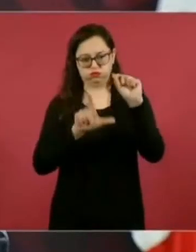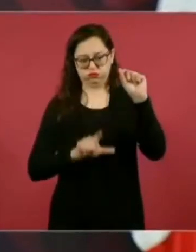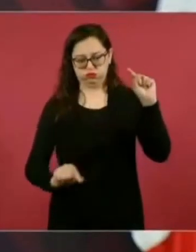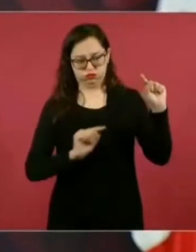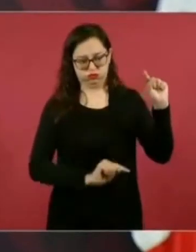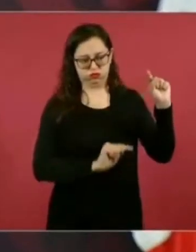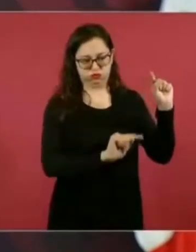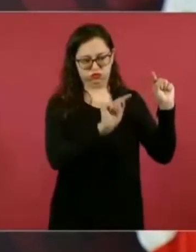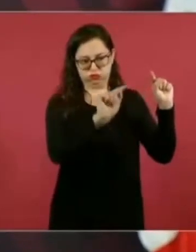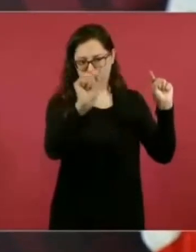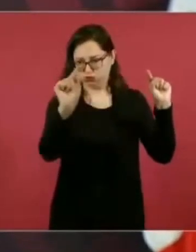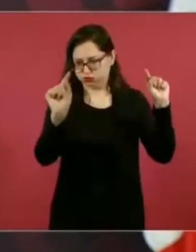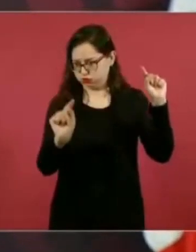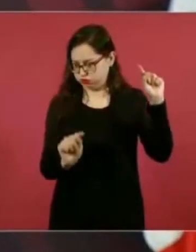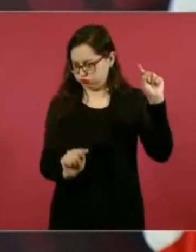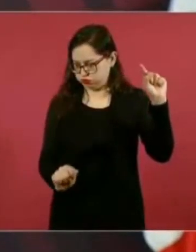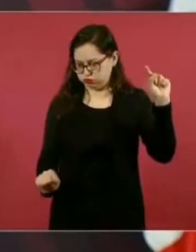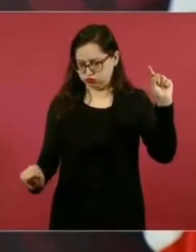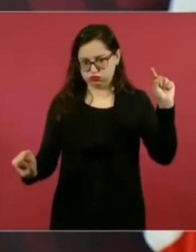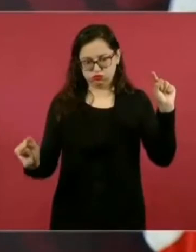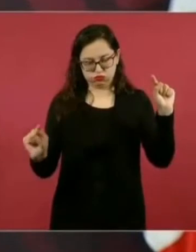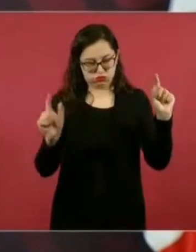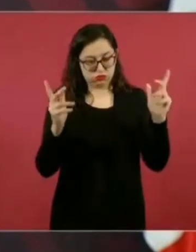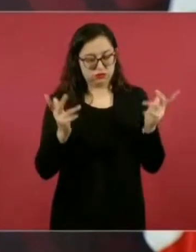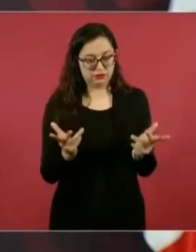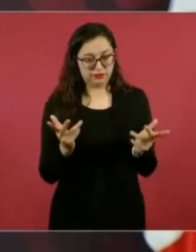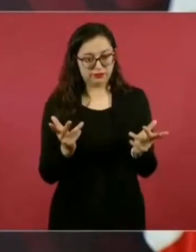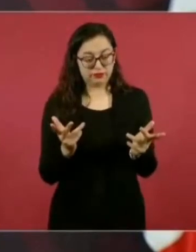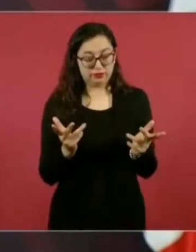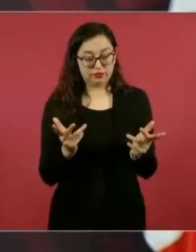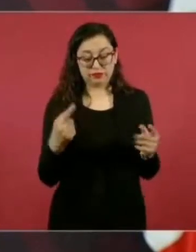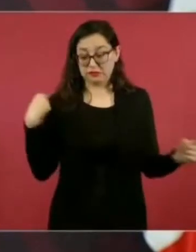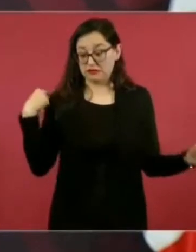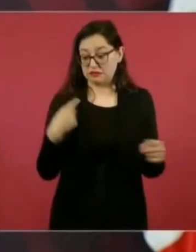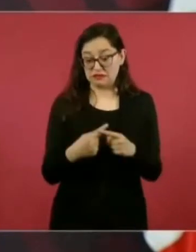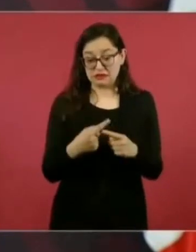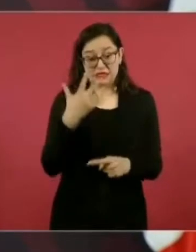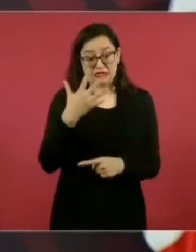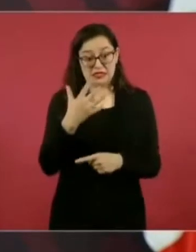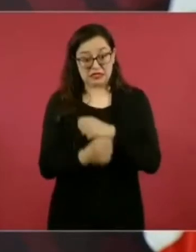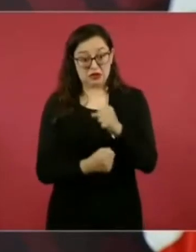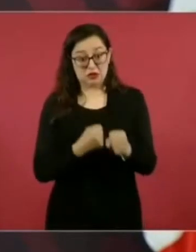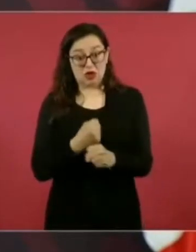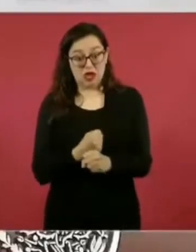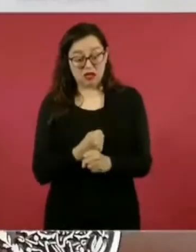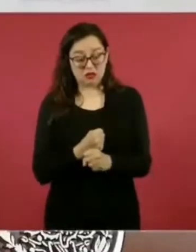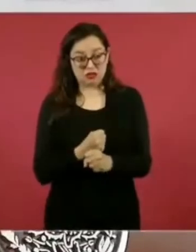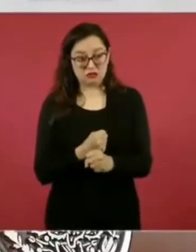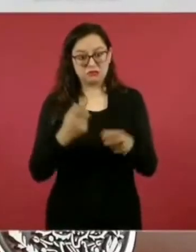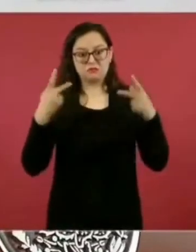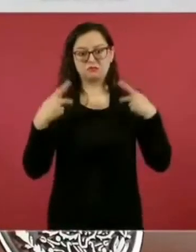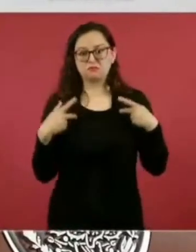Tiene ya la Guardia Nacional, en 5 años, tiene una aceptación